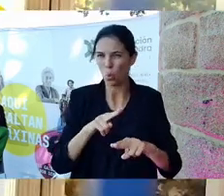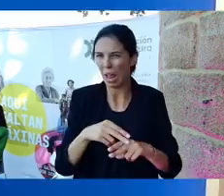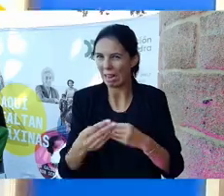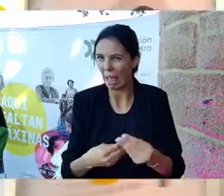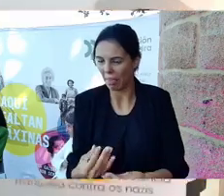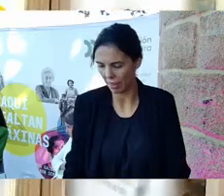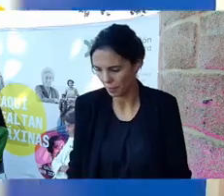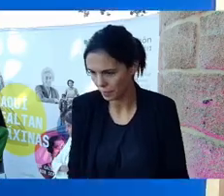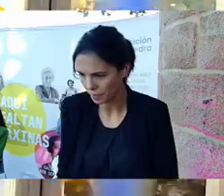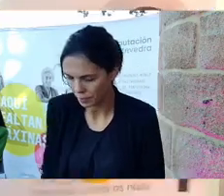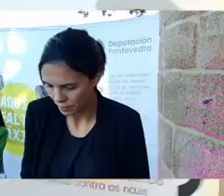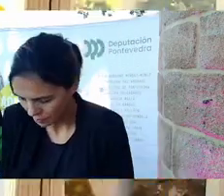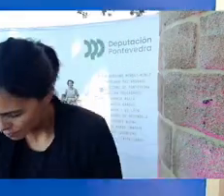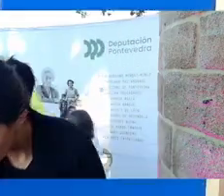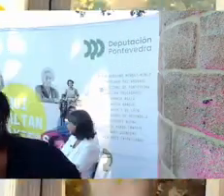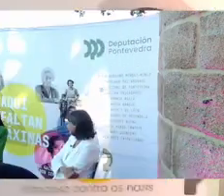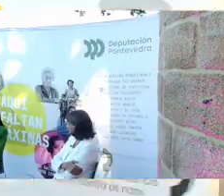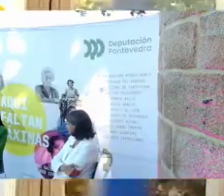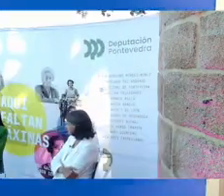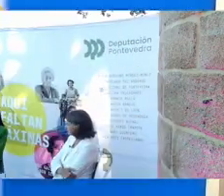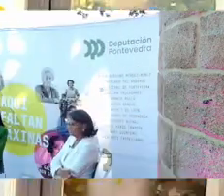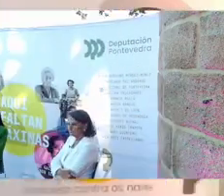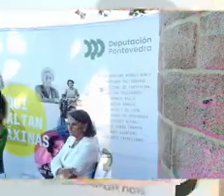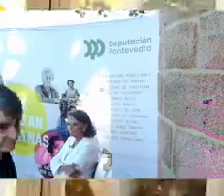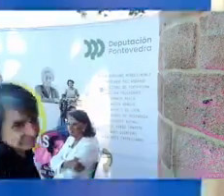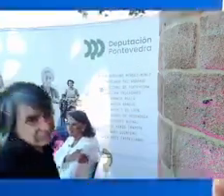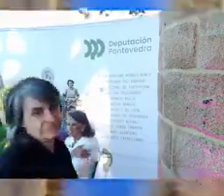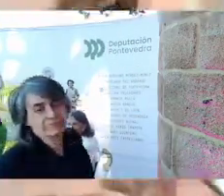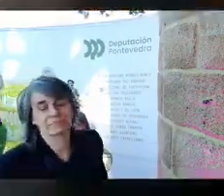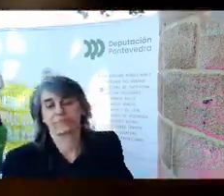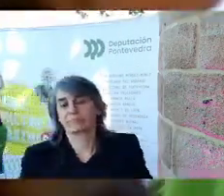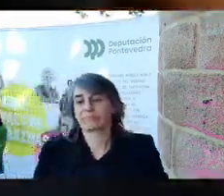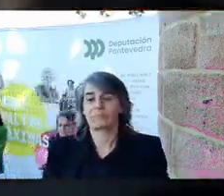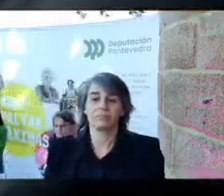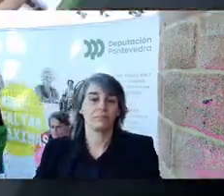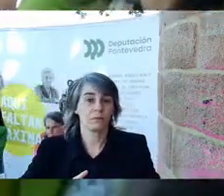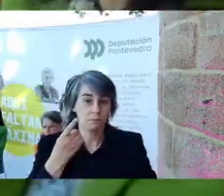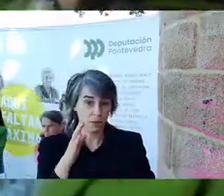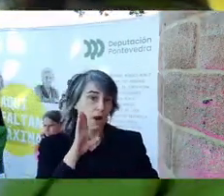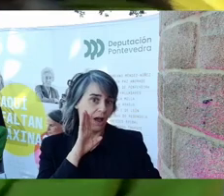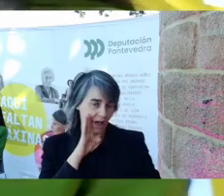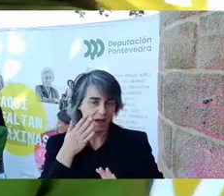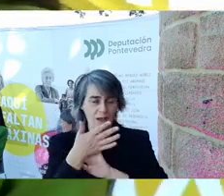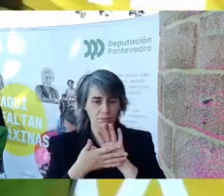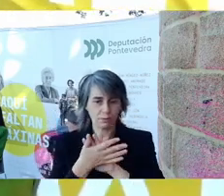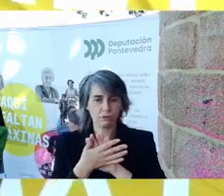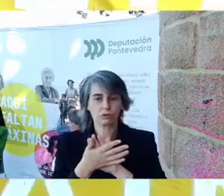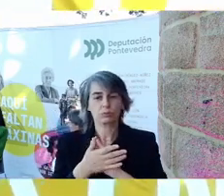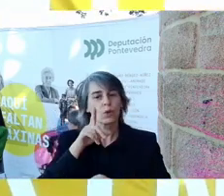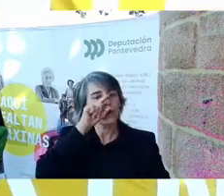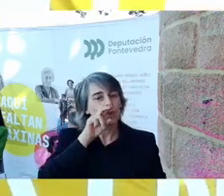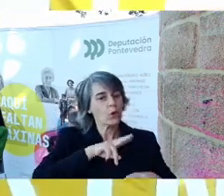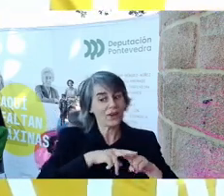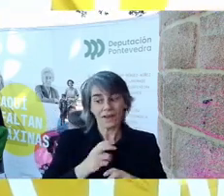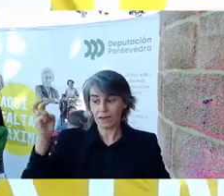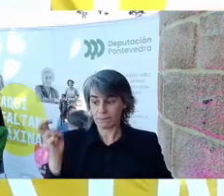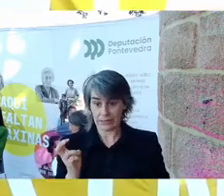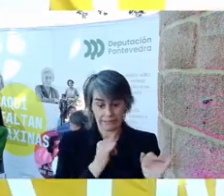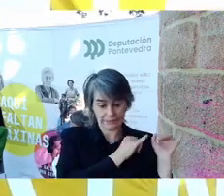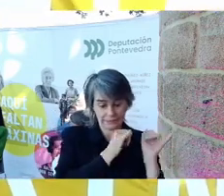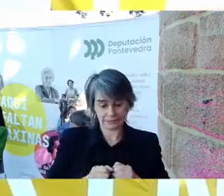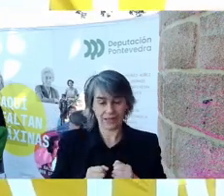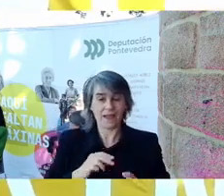man de Urraca? Pues primero, como comentábamos, Urraca llega a Galicia